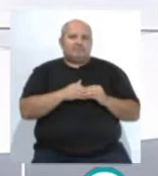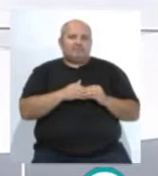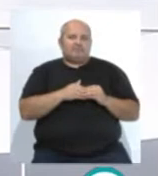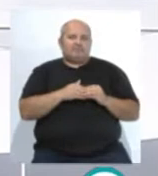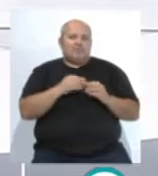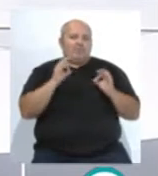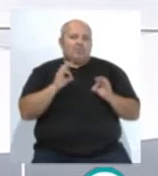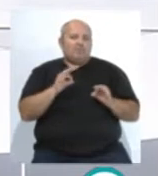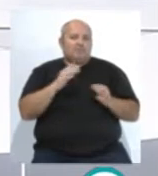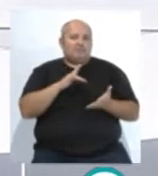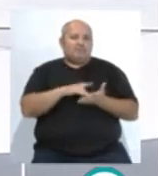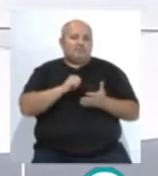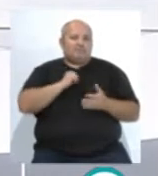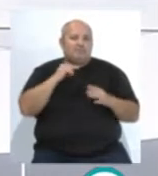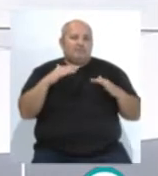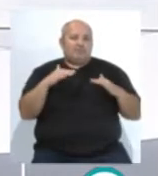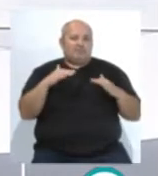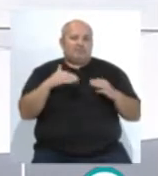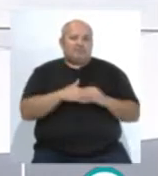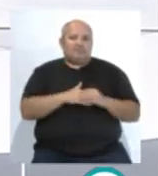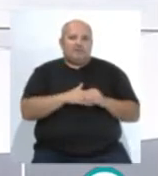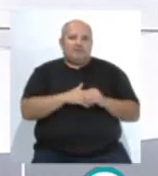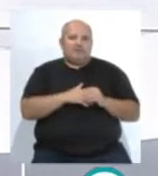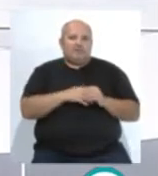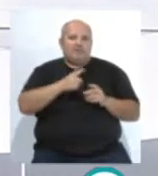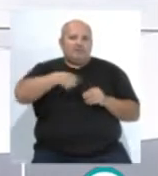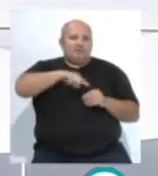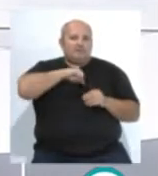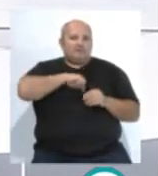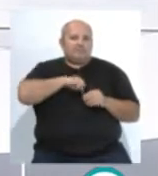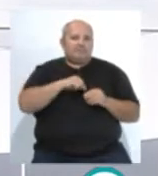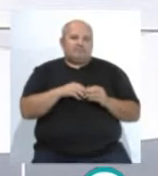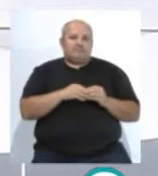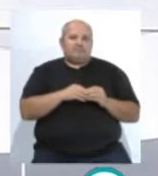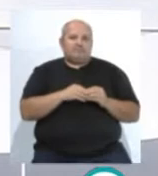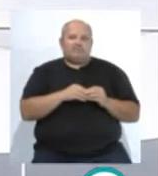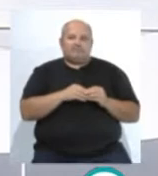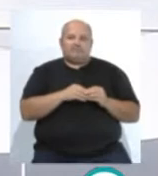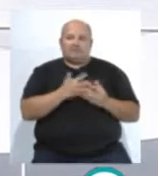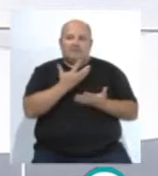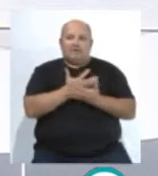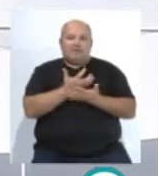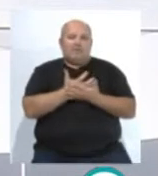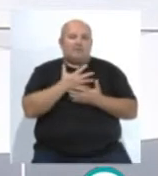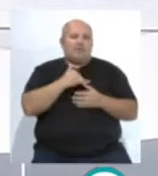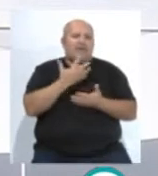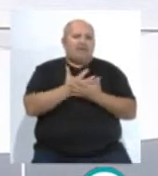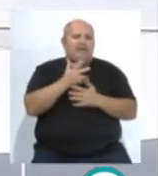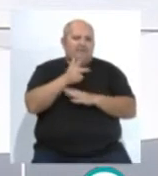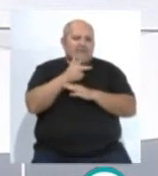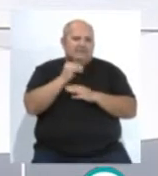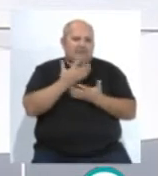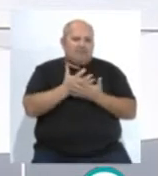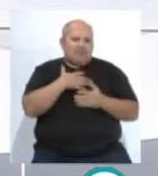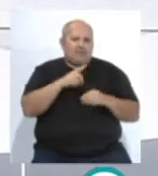que justamente estando en el partido, nosotros no podemos grabar. Sí, podemos grabar todo lo que